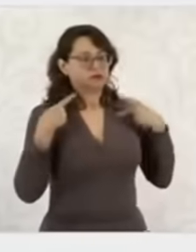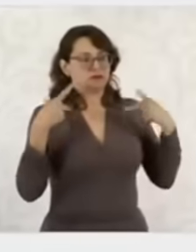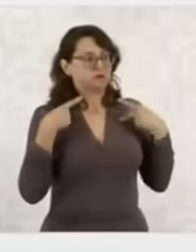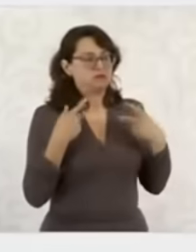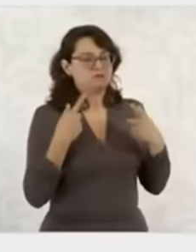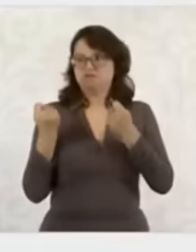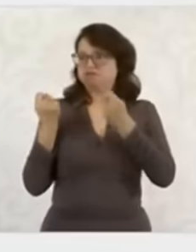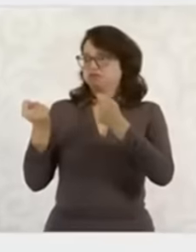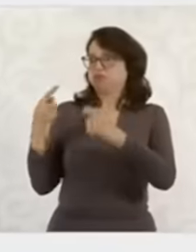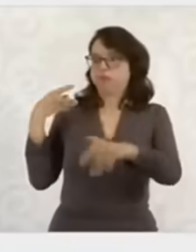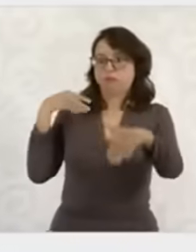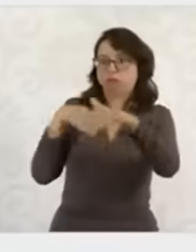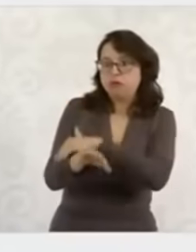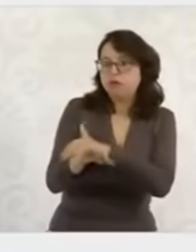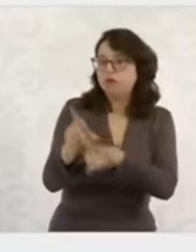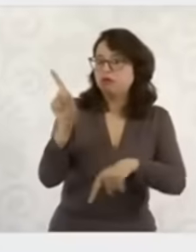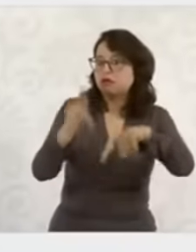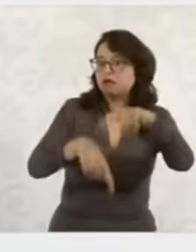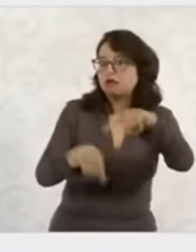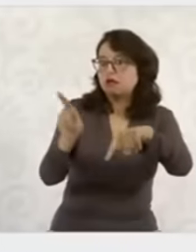gente.